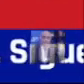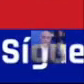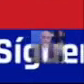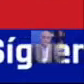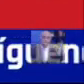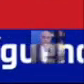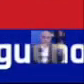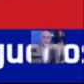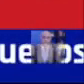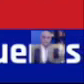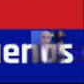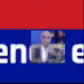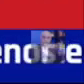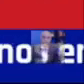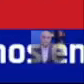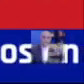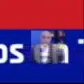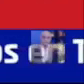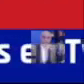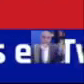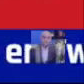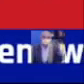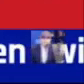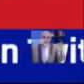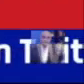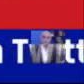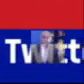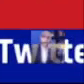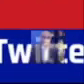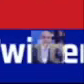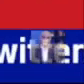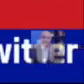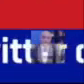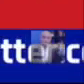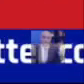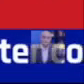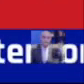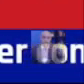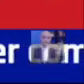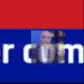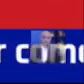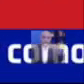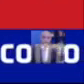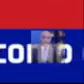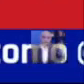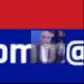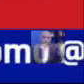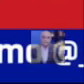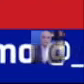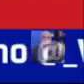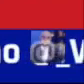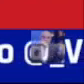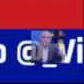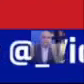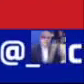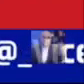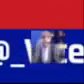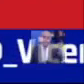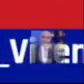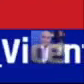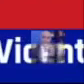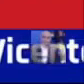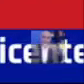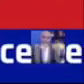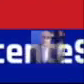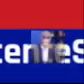Óscar Guerra, a Josefina Román, que se pronuncien públicamente sobre este asunto, porque es demasiado delicado para dejarlo